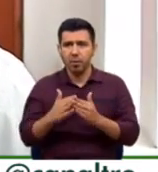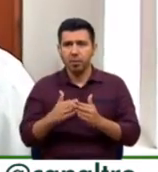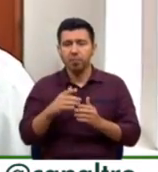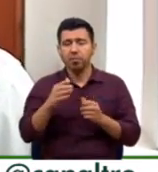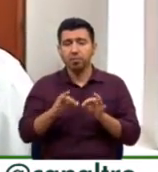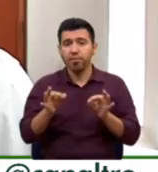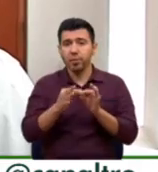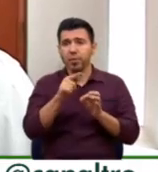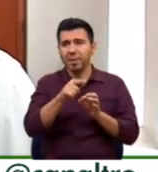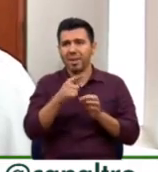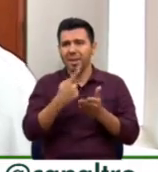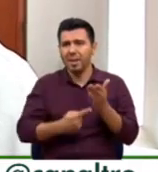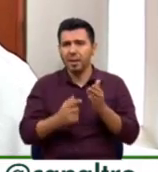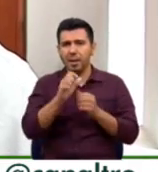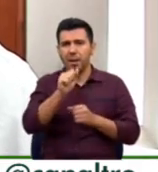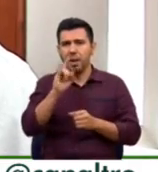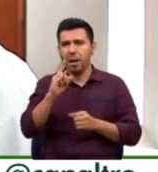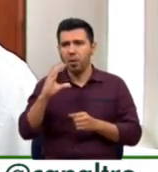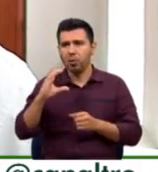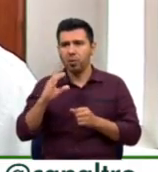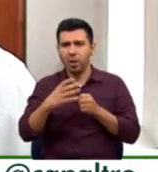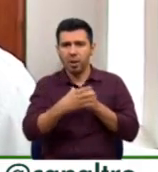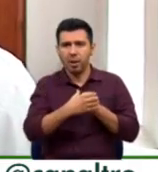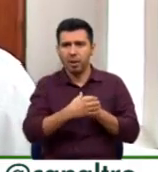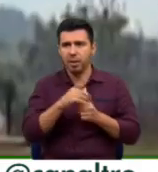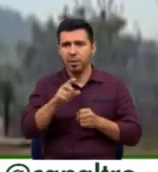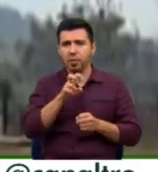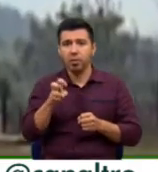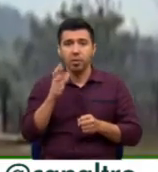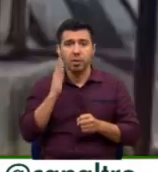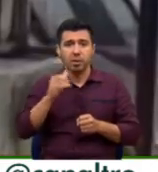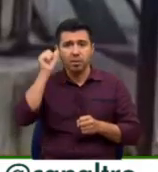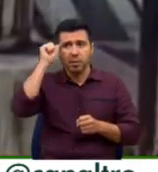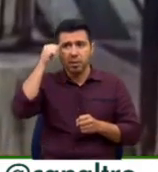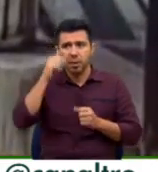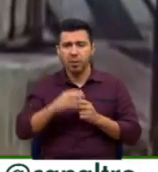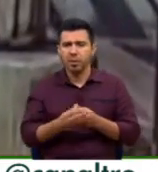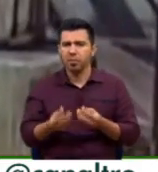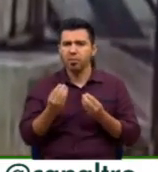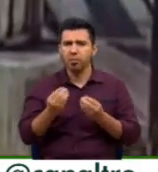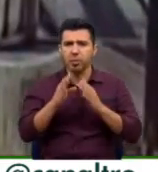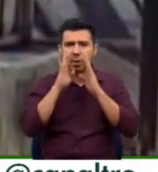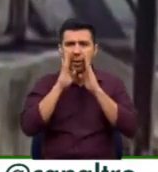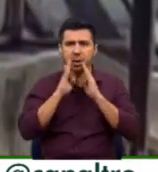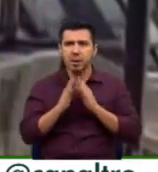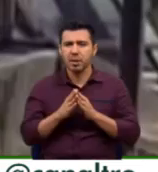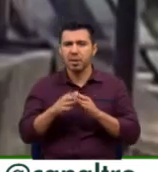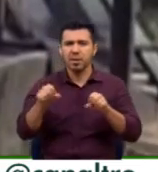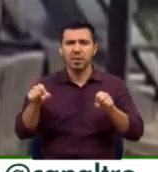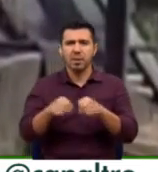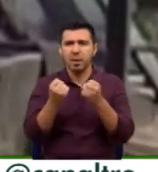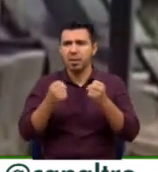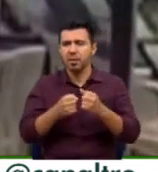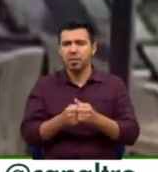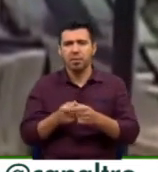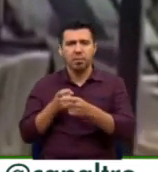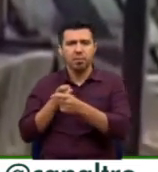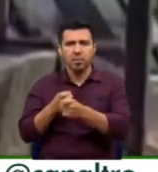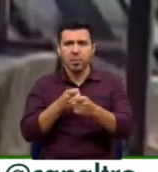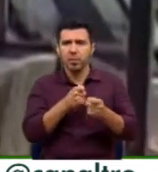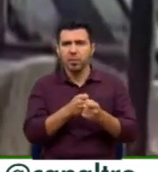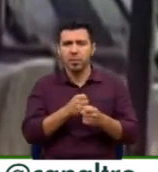SAUC. El norte de Santander se recuerda todavía con mucha tristeza los vejámenes y los desmanes cometidos por